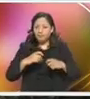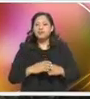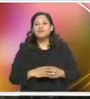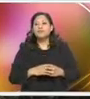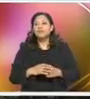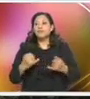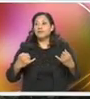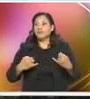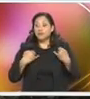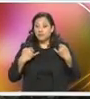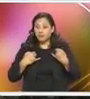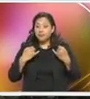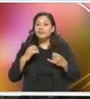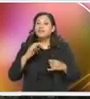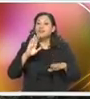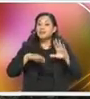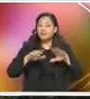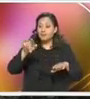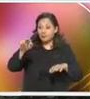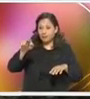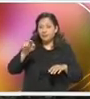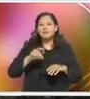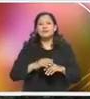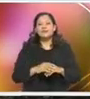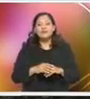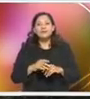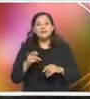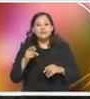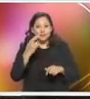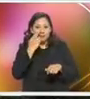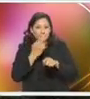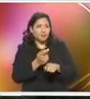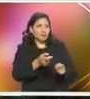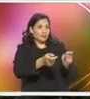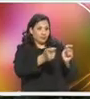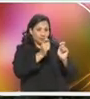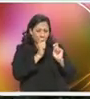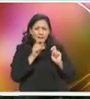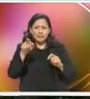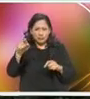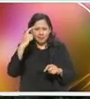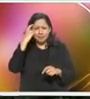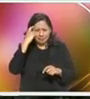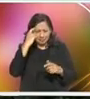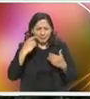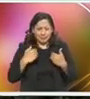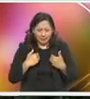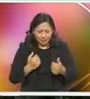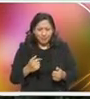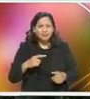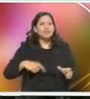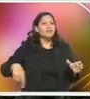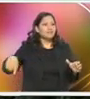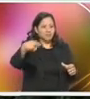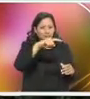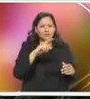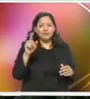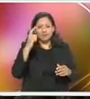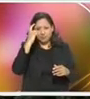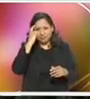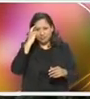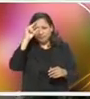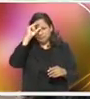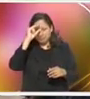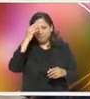Los adolescentes de alguna manera, al tener esta responsabilidad, entienden el entorno en donde están, ¿no? Y